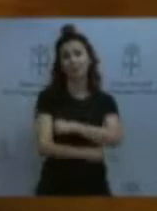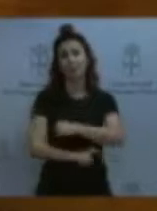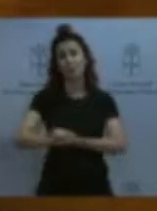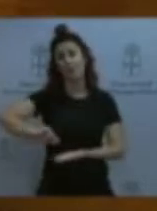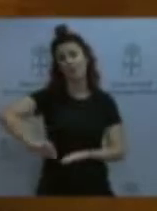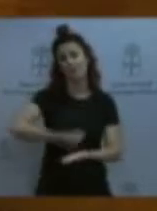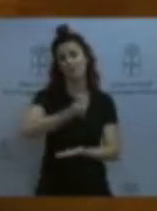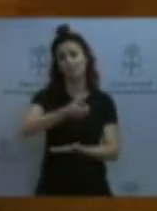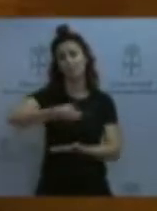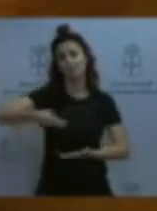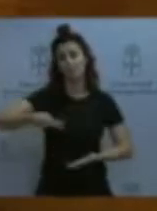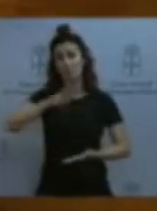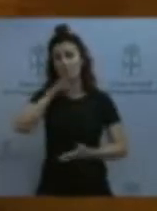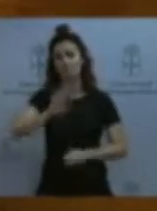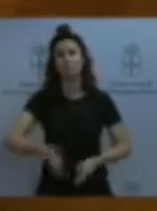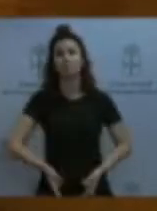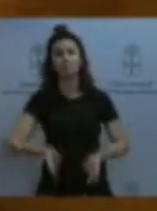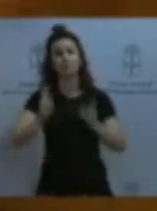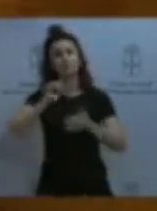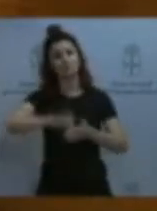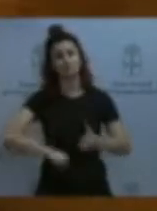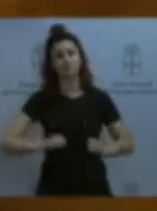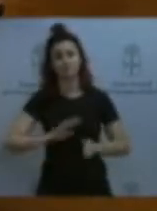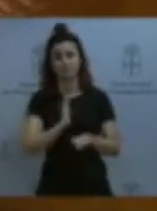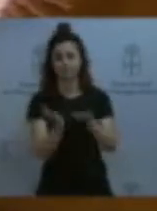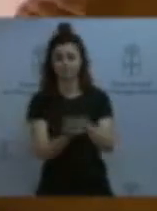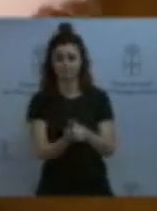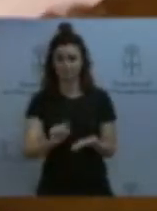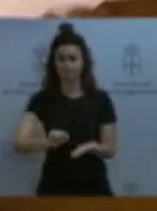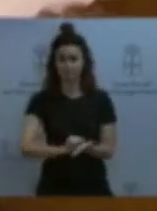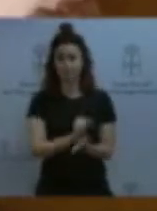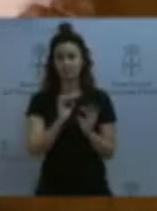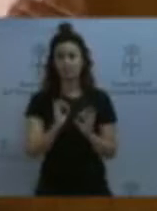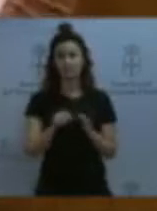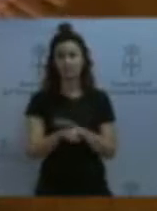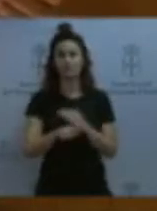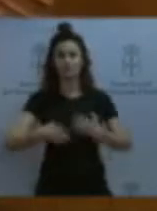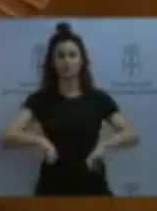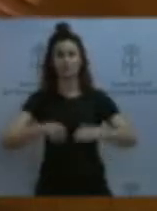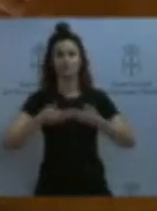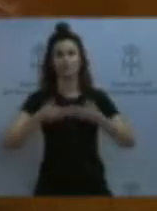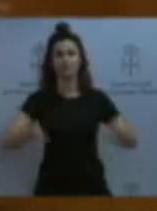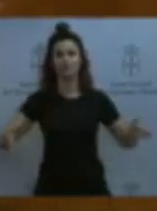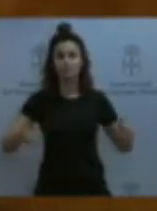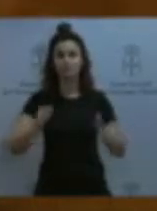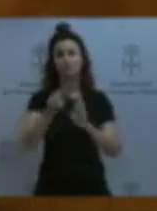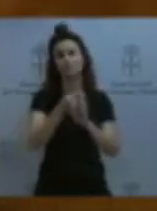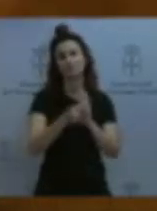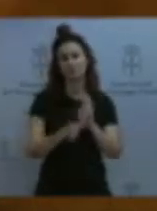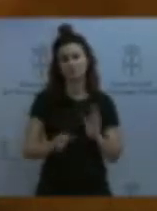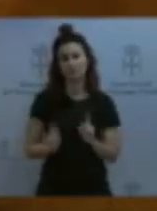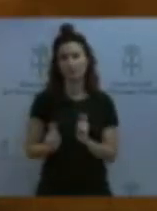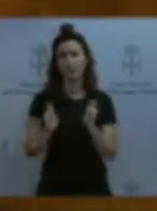de contratación mediante tramitación ordinaria, procedimiento abierto y varios criterios de adjudicación para la redacción del proyecto básico de